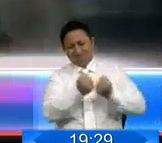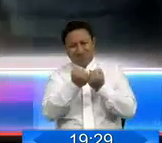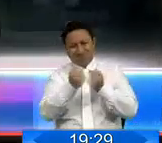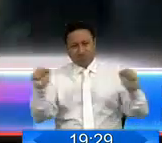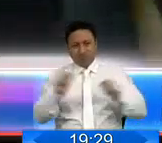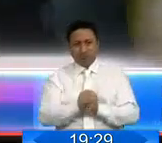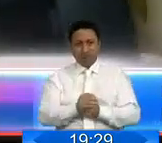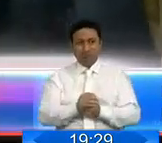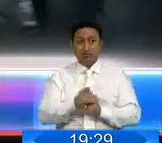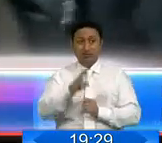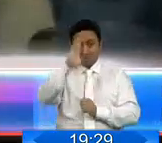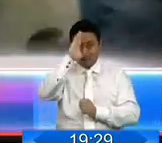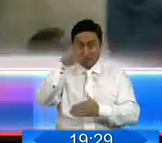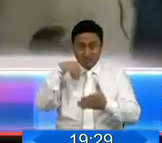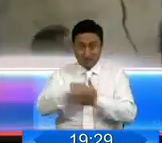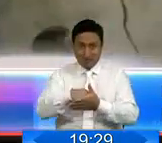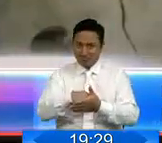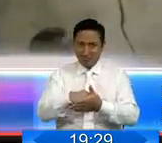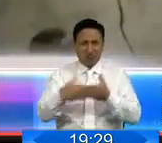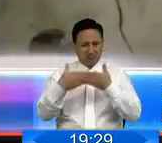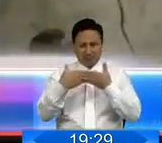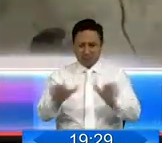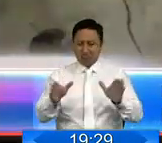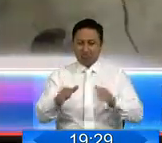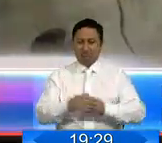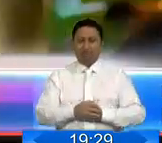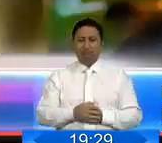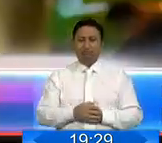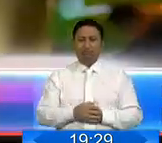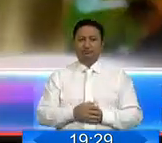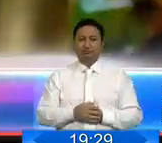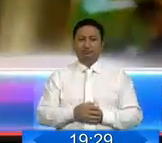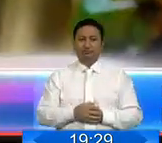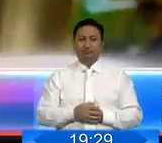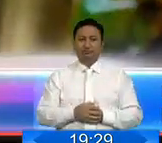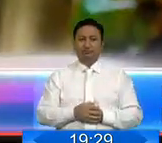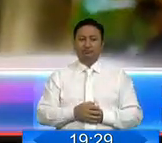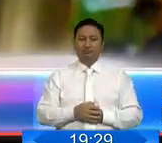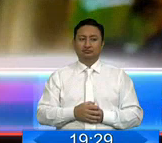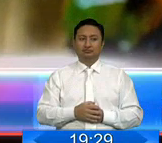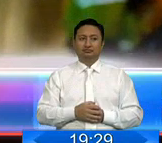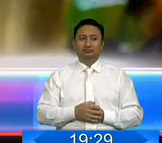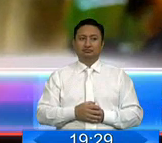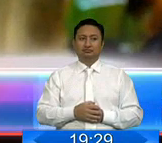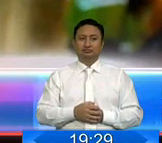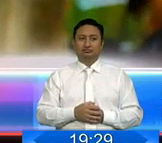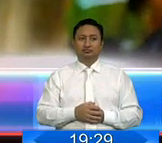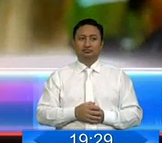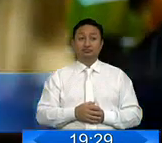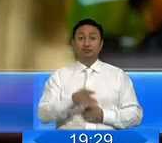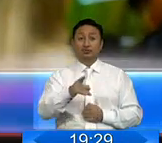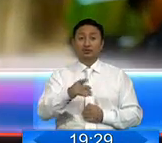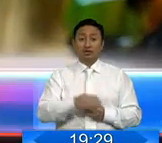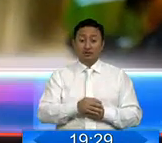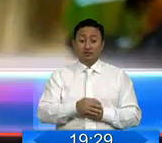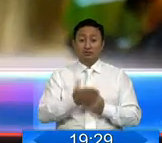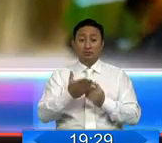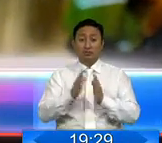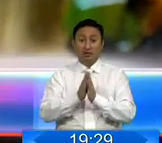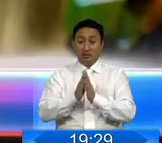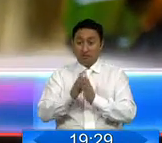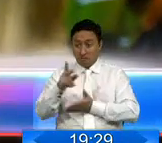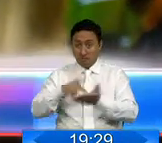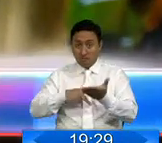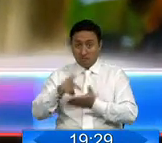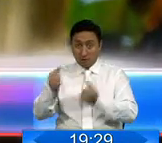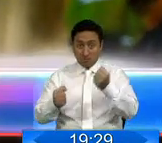hubo obstáculo que detenga la operación Mega Impacto 23. No se presten para estar pagando rescates, porque hay veces que, además de perder el vehículo, pueden